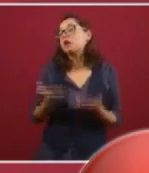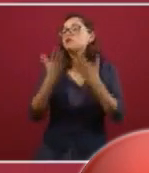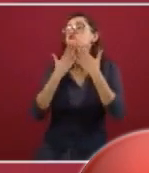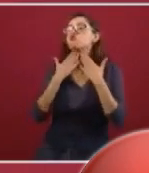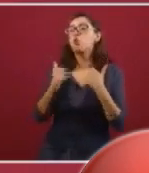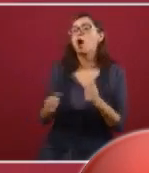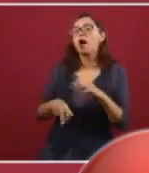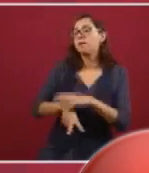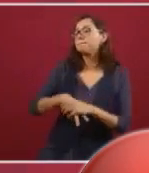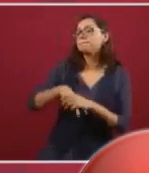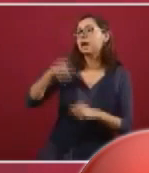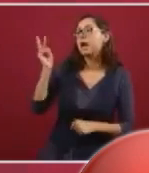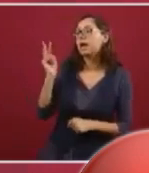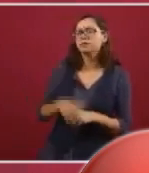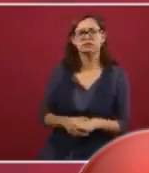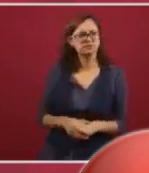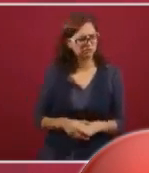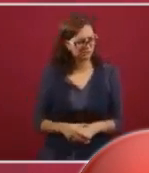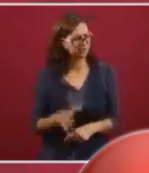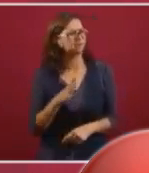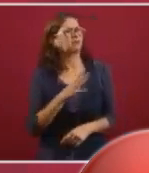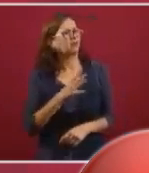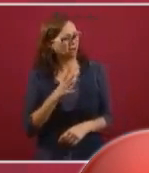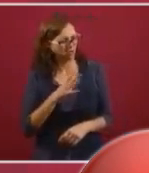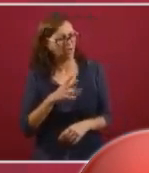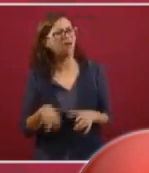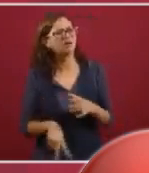vacantes. Sí hay.